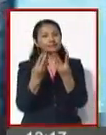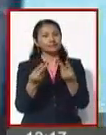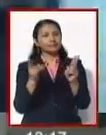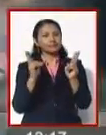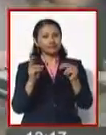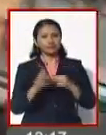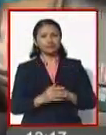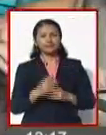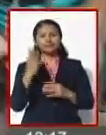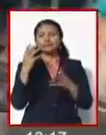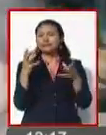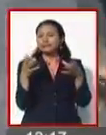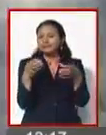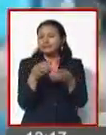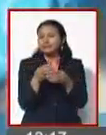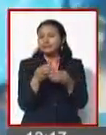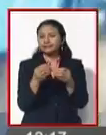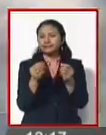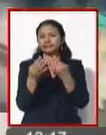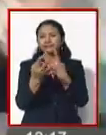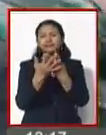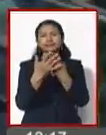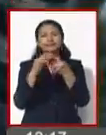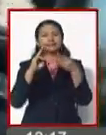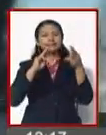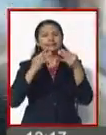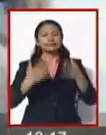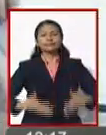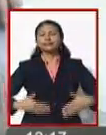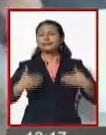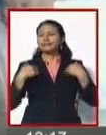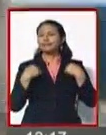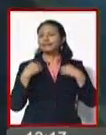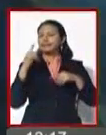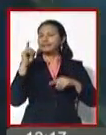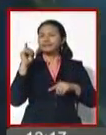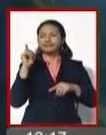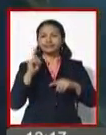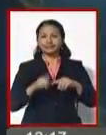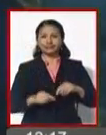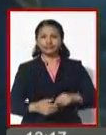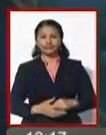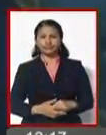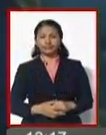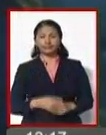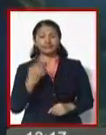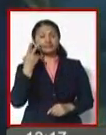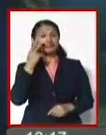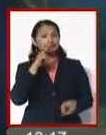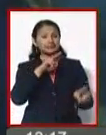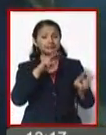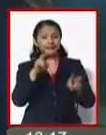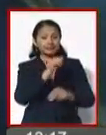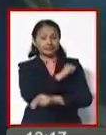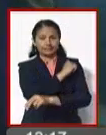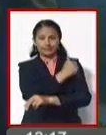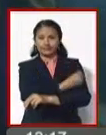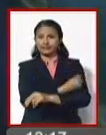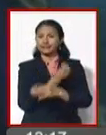de inmediata al hacinamiento de la cárcel de Montero, ya que viven en un estado inhumano. Como autoridad he podido verificar